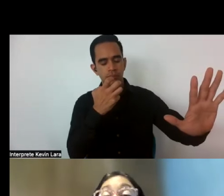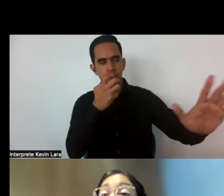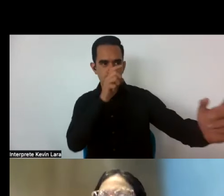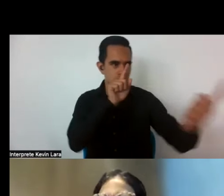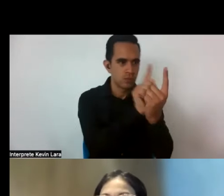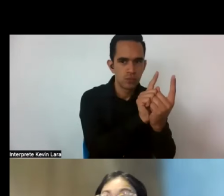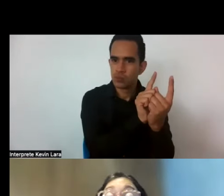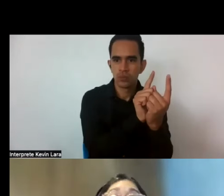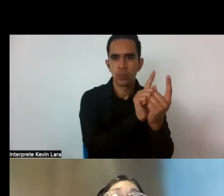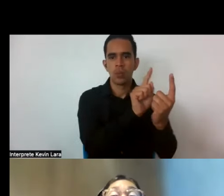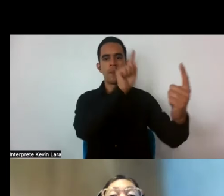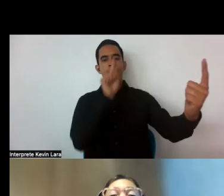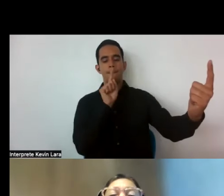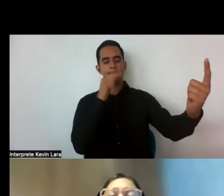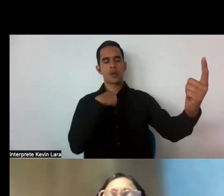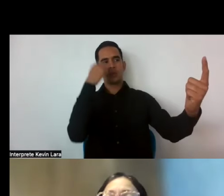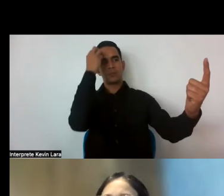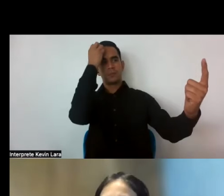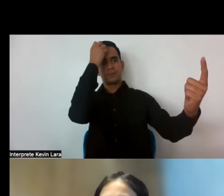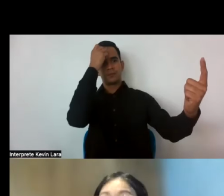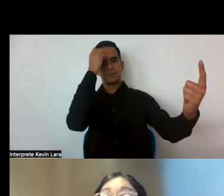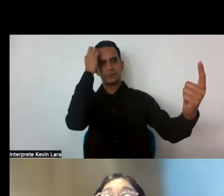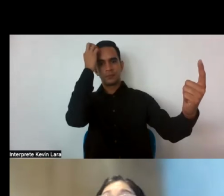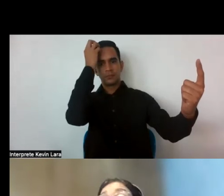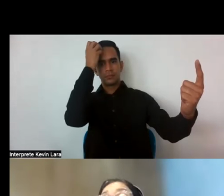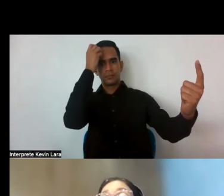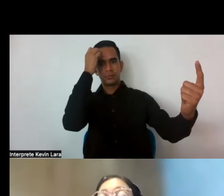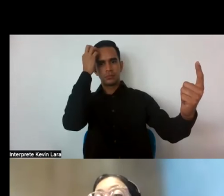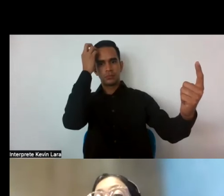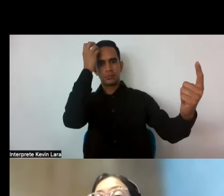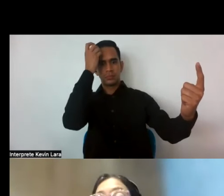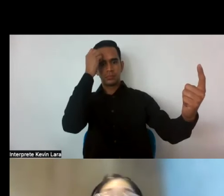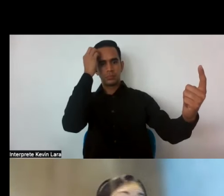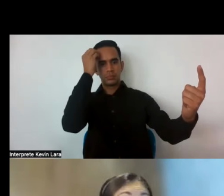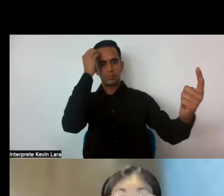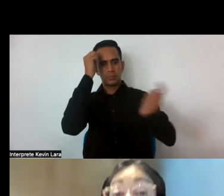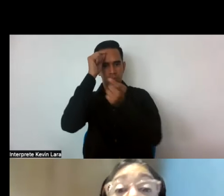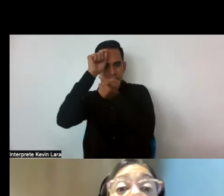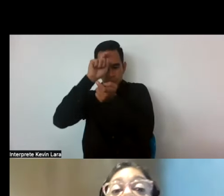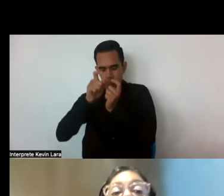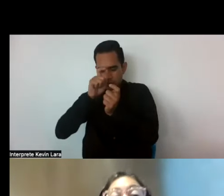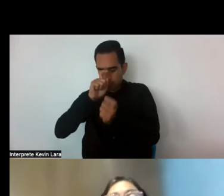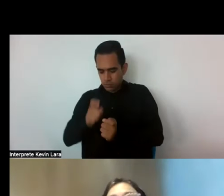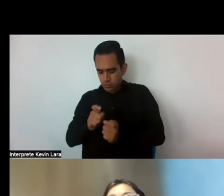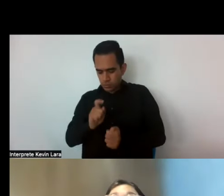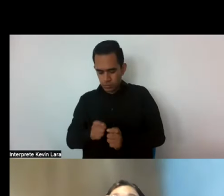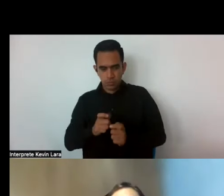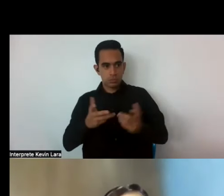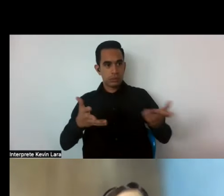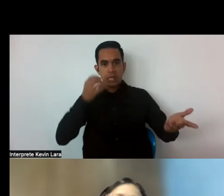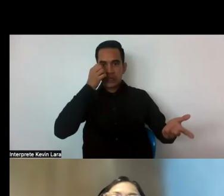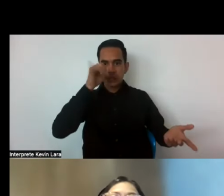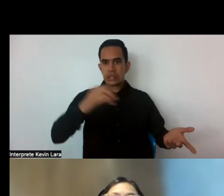mí? ¿Para qué? Para responder de forma asertiva, reduciendo el estrés